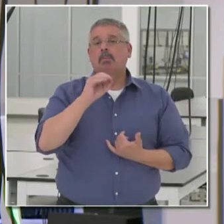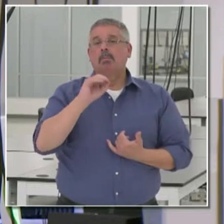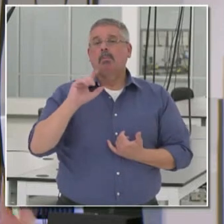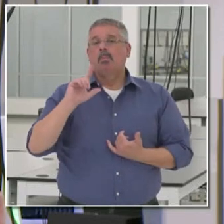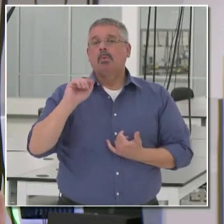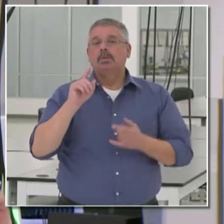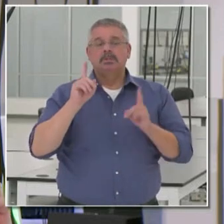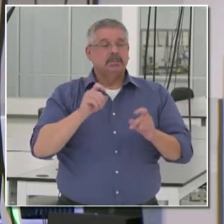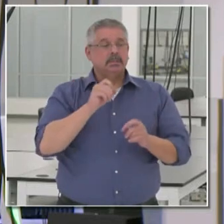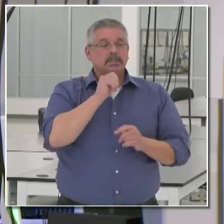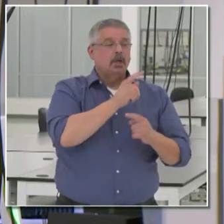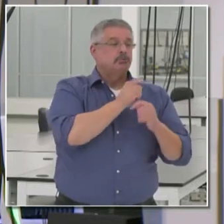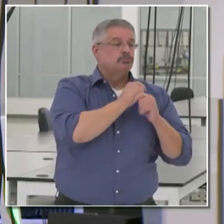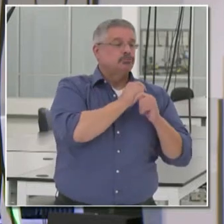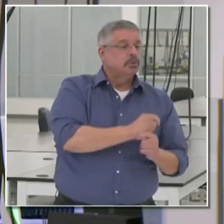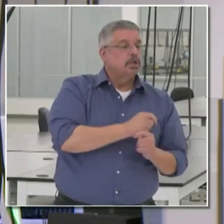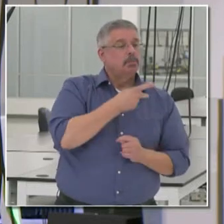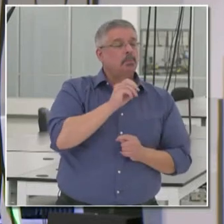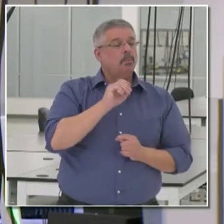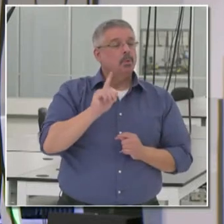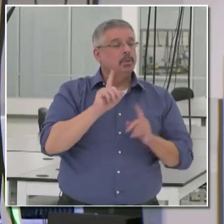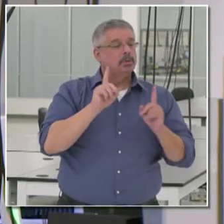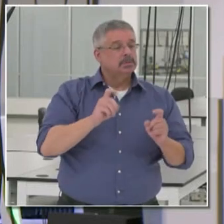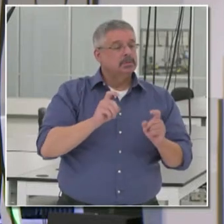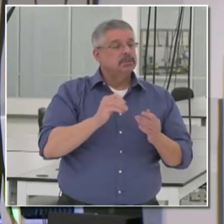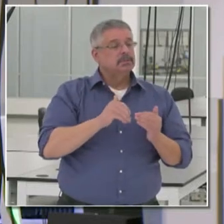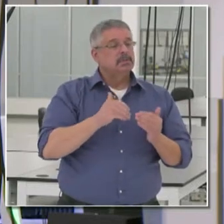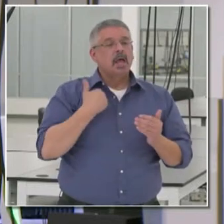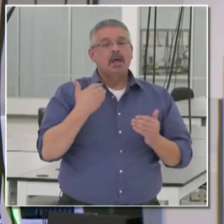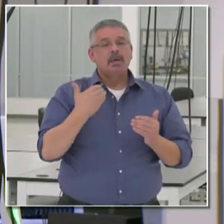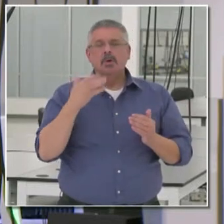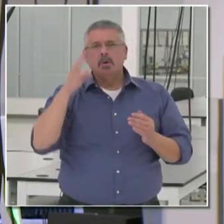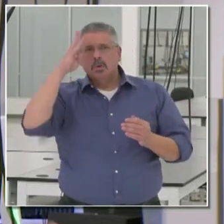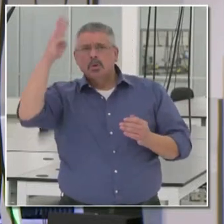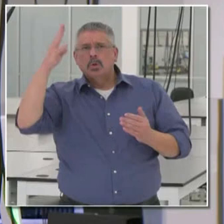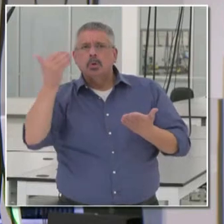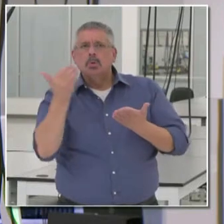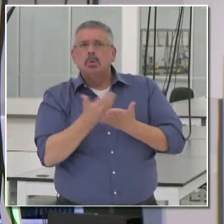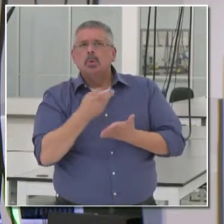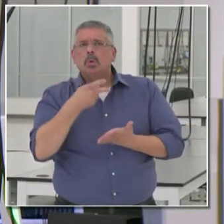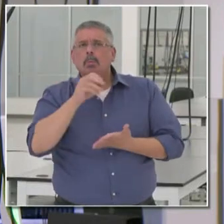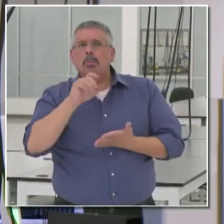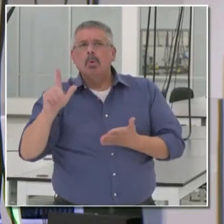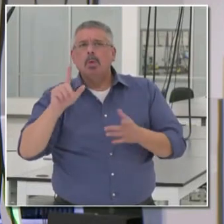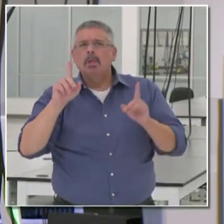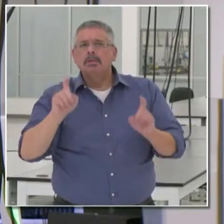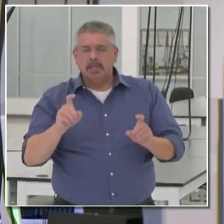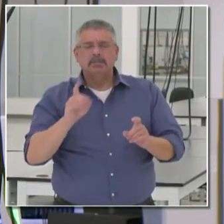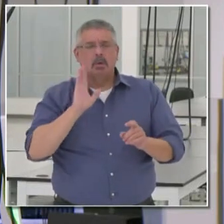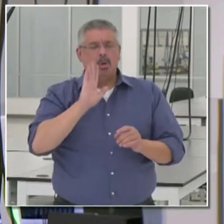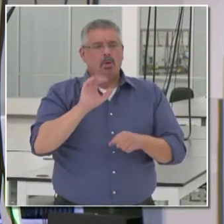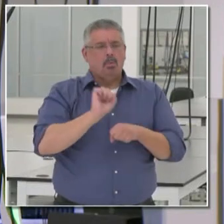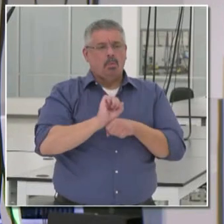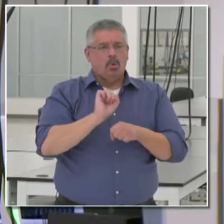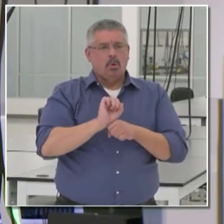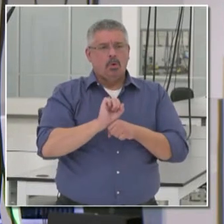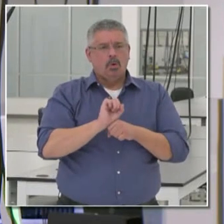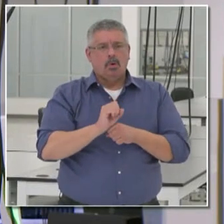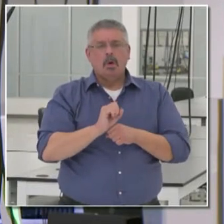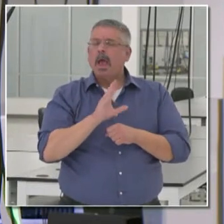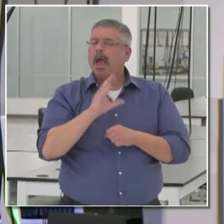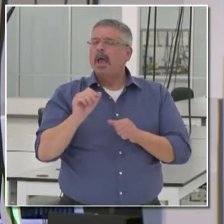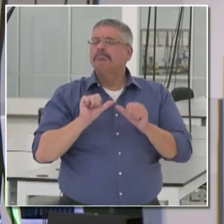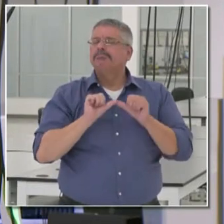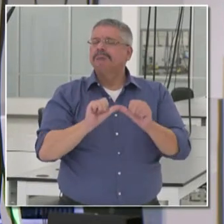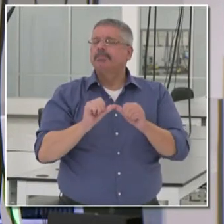hacer pruebas de conjunto hay estrategias generales y nuevas con las cuales estaremos